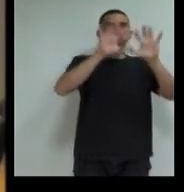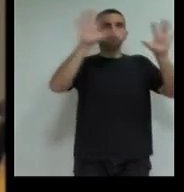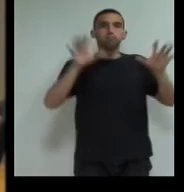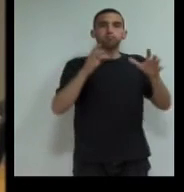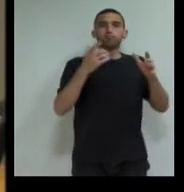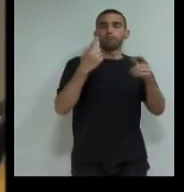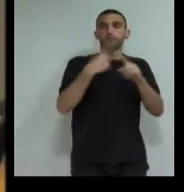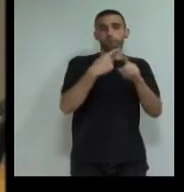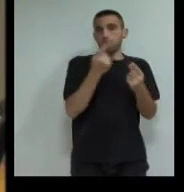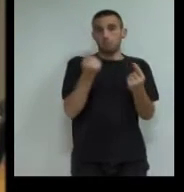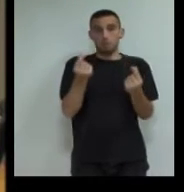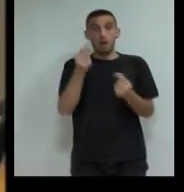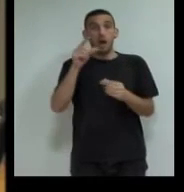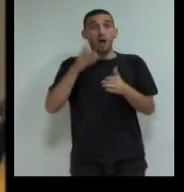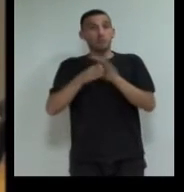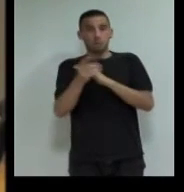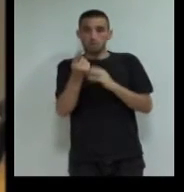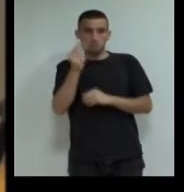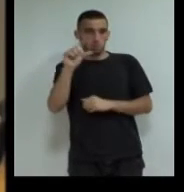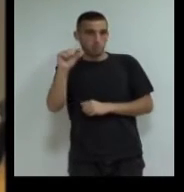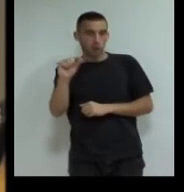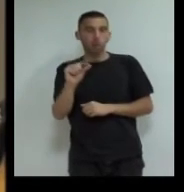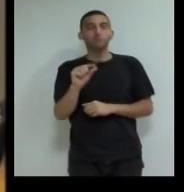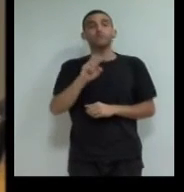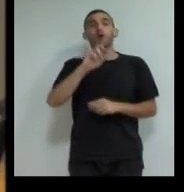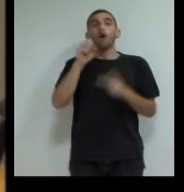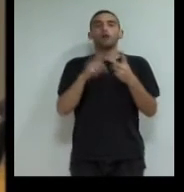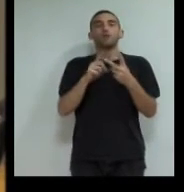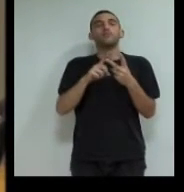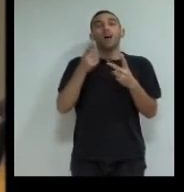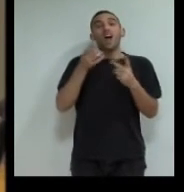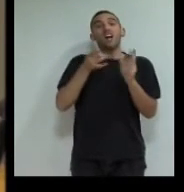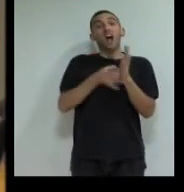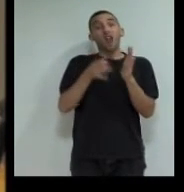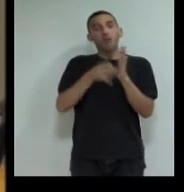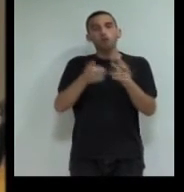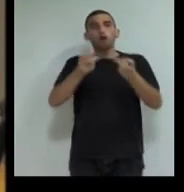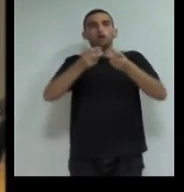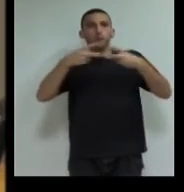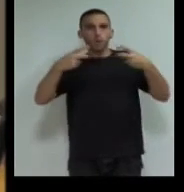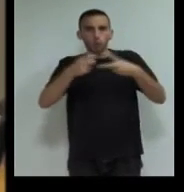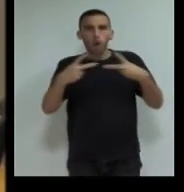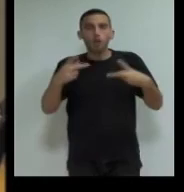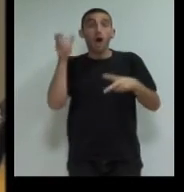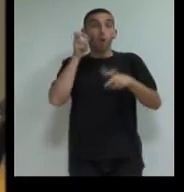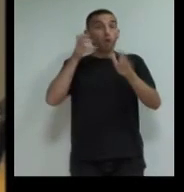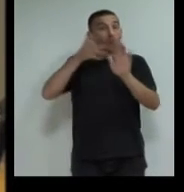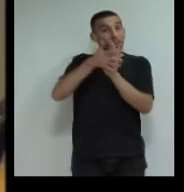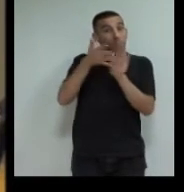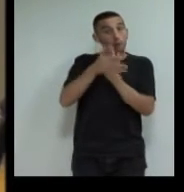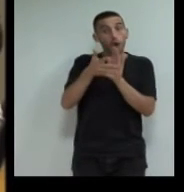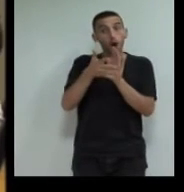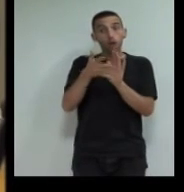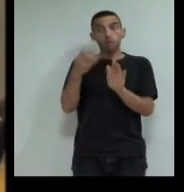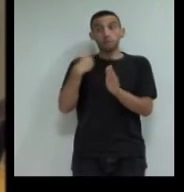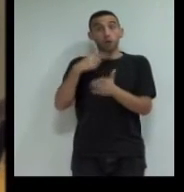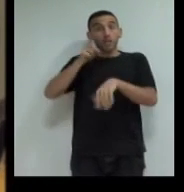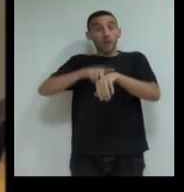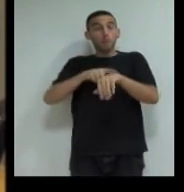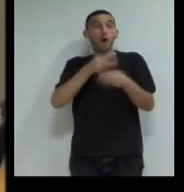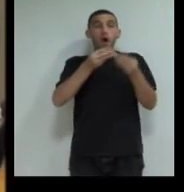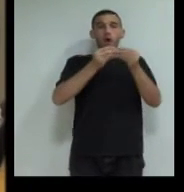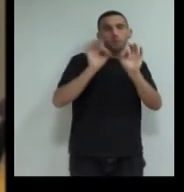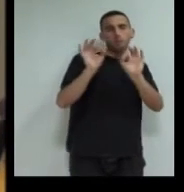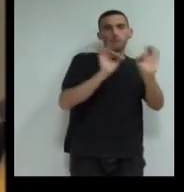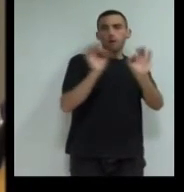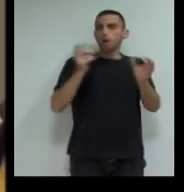el tema, la calidad que vas a tener del subtitulado y de la audiodescripción, simplemente por estar allí haciéndolo y estar hablando